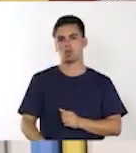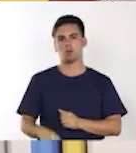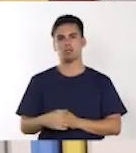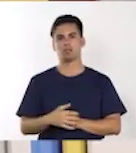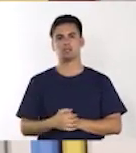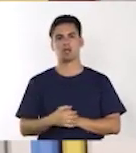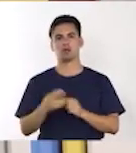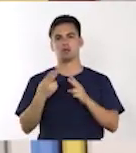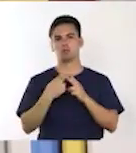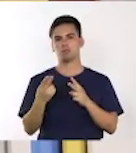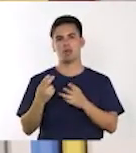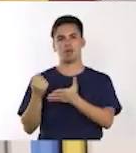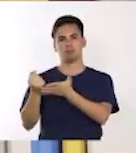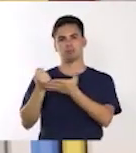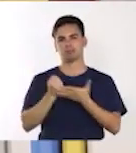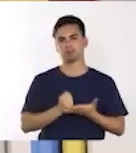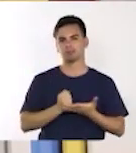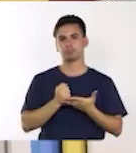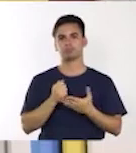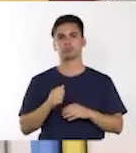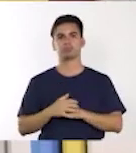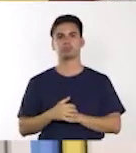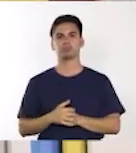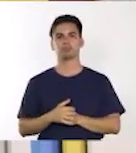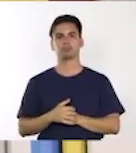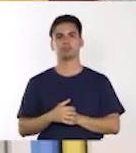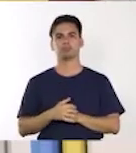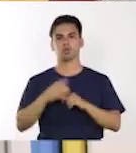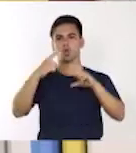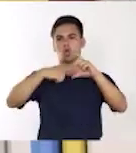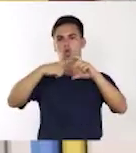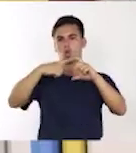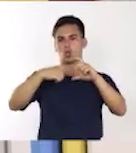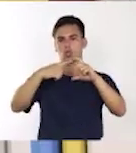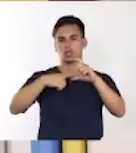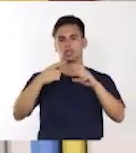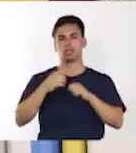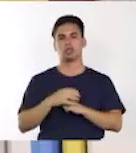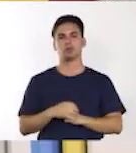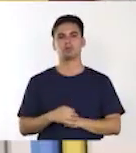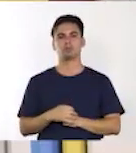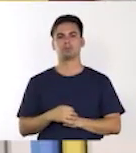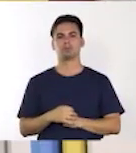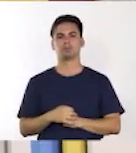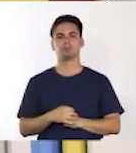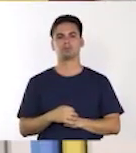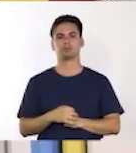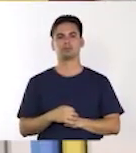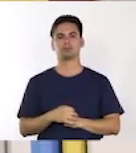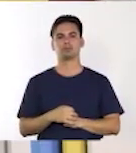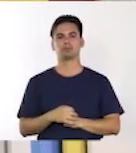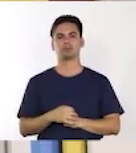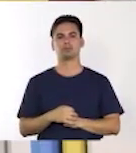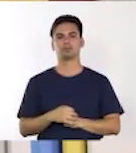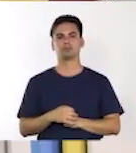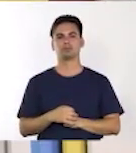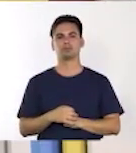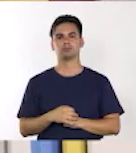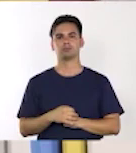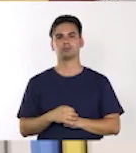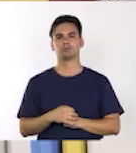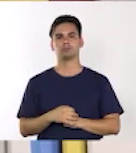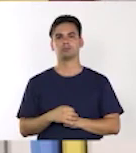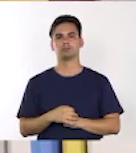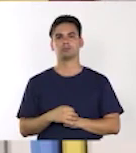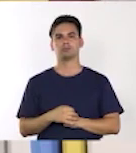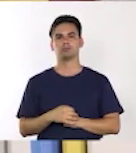documentos que pueden servirle para apoyar los contenidos de sus